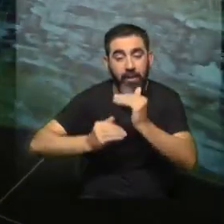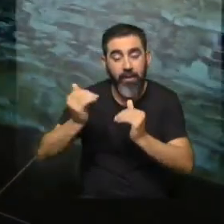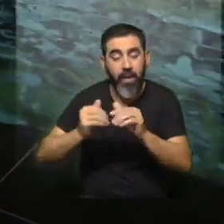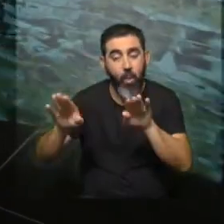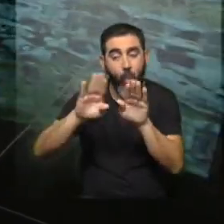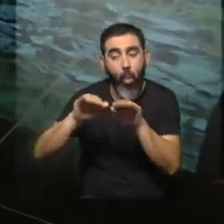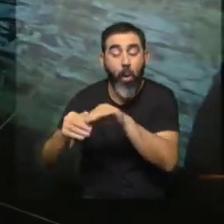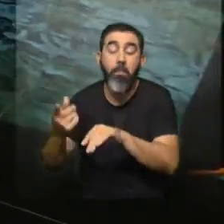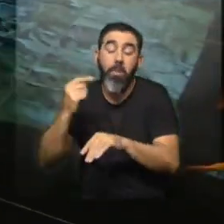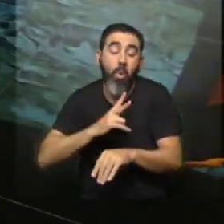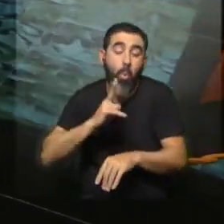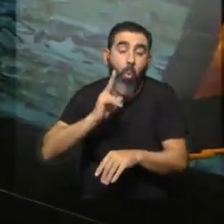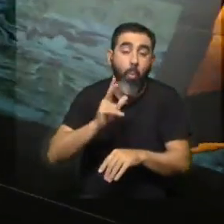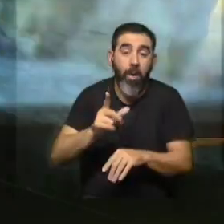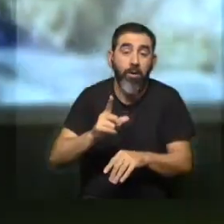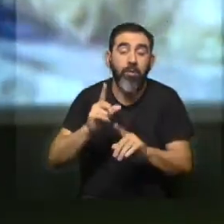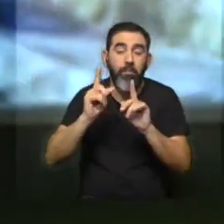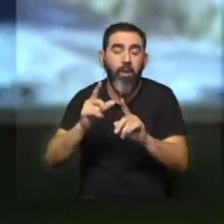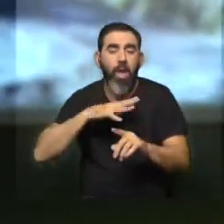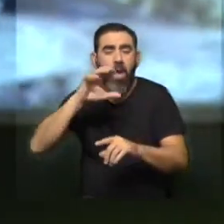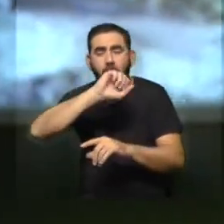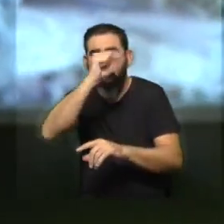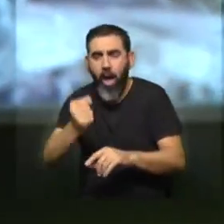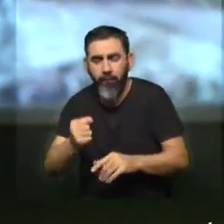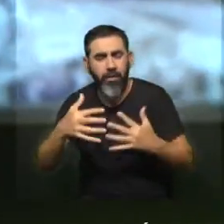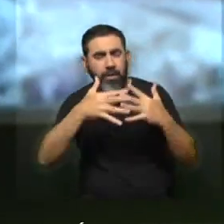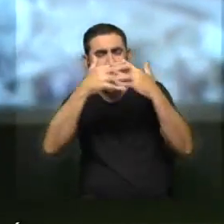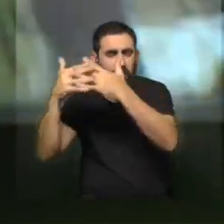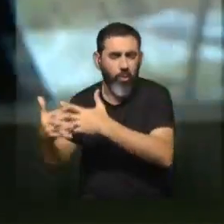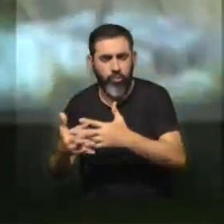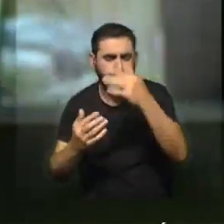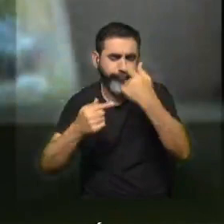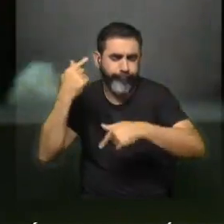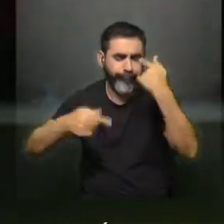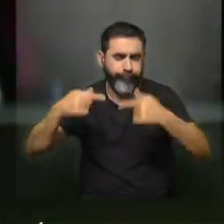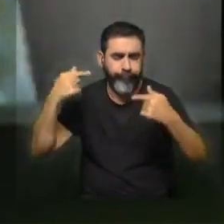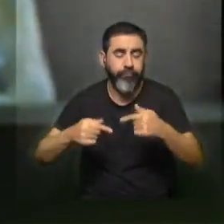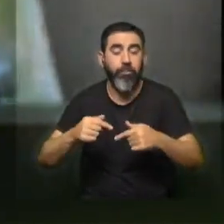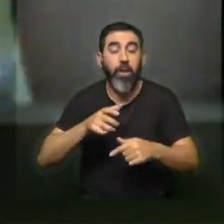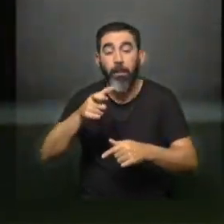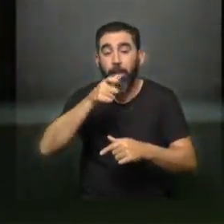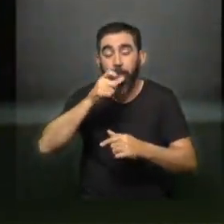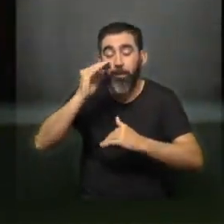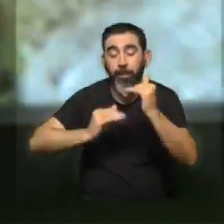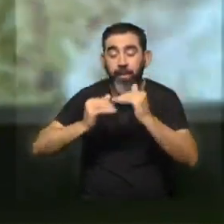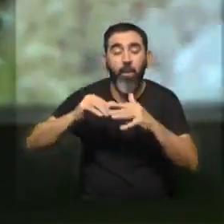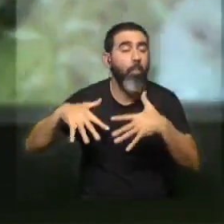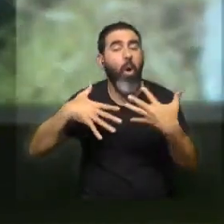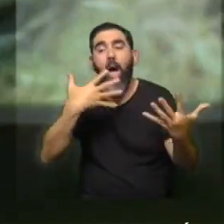que la humanidad también está en Mongolia, también está en Estados Unidos, acumuló piedras para algo,